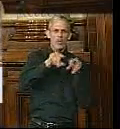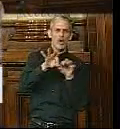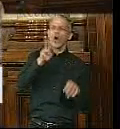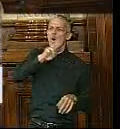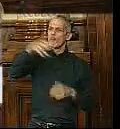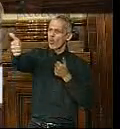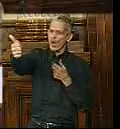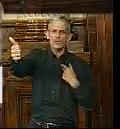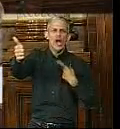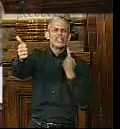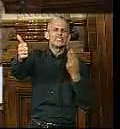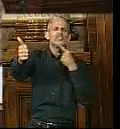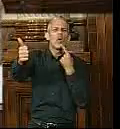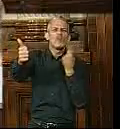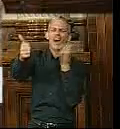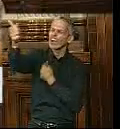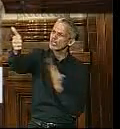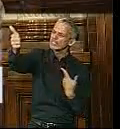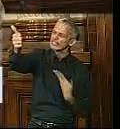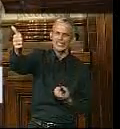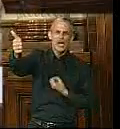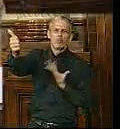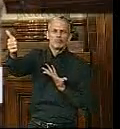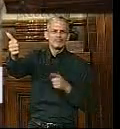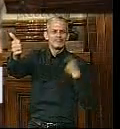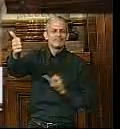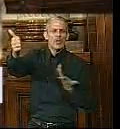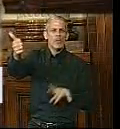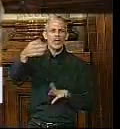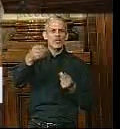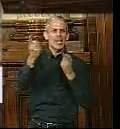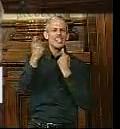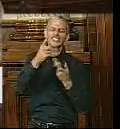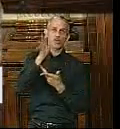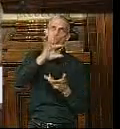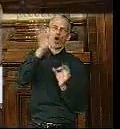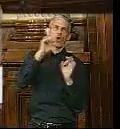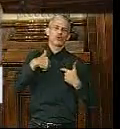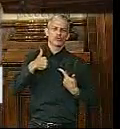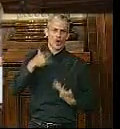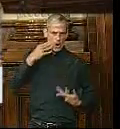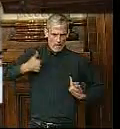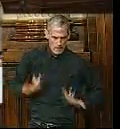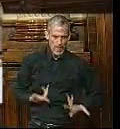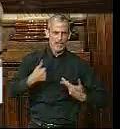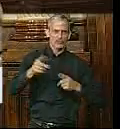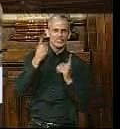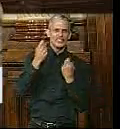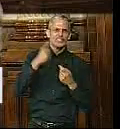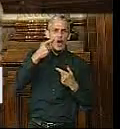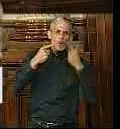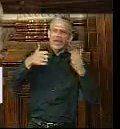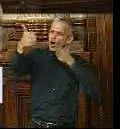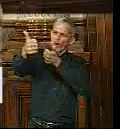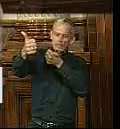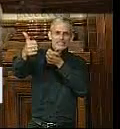y yo necesito un varón para expresarle alguna cuestión que tenga que ver, no sé, con alguna cuestión de mi machismo, digo,